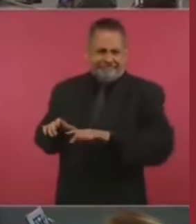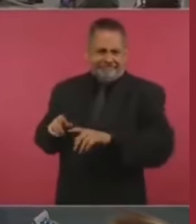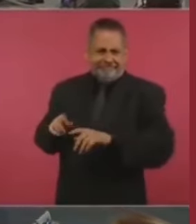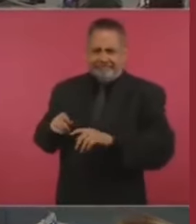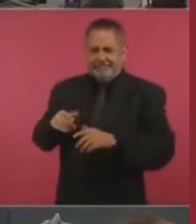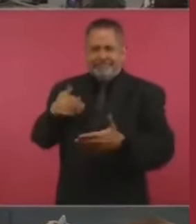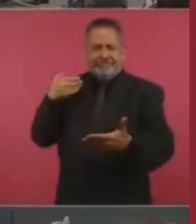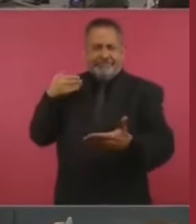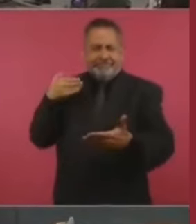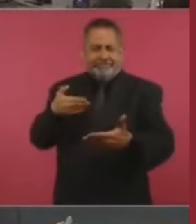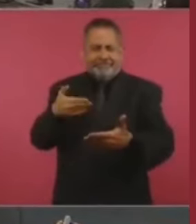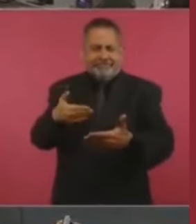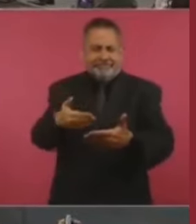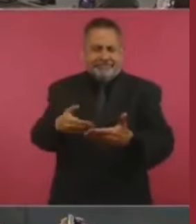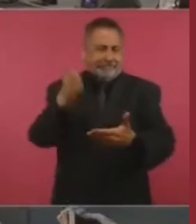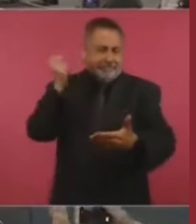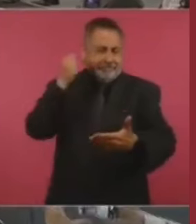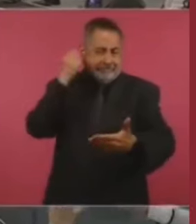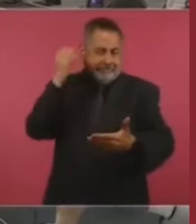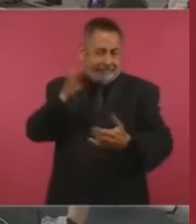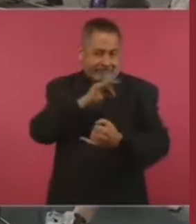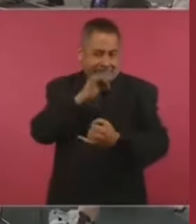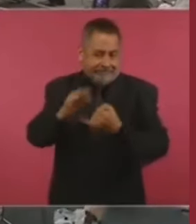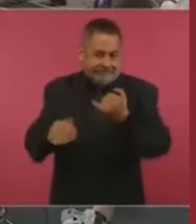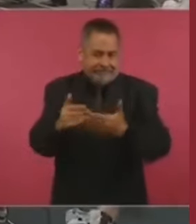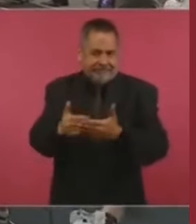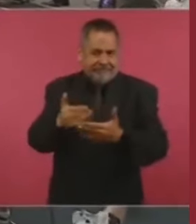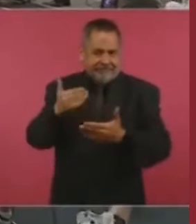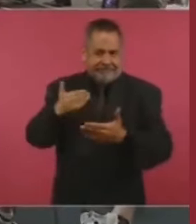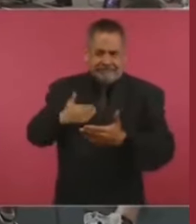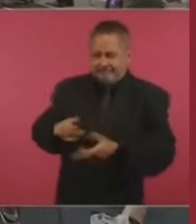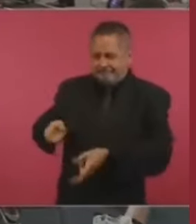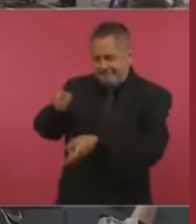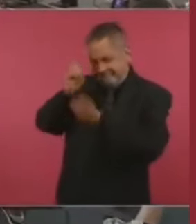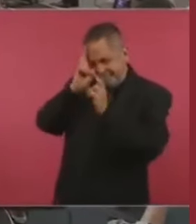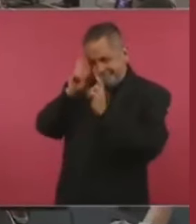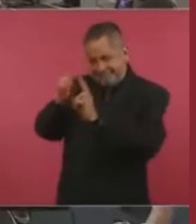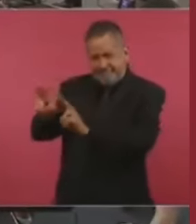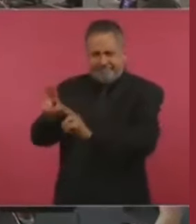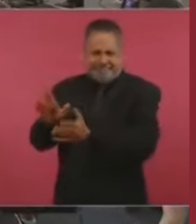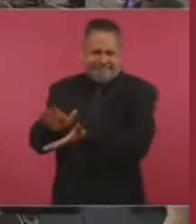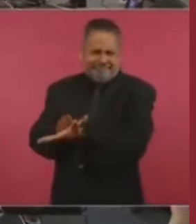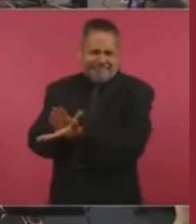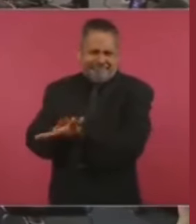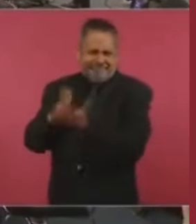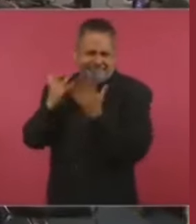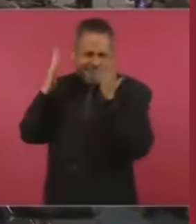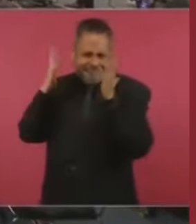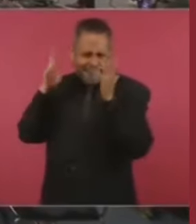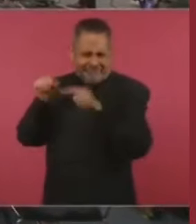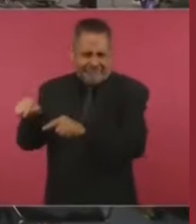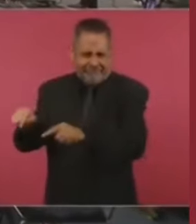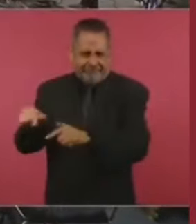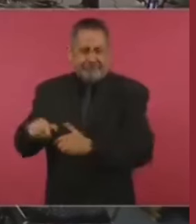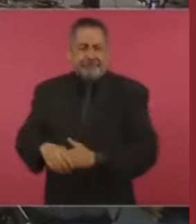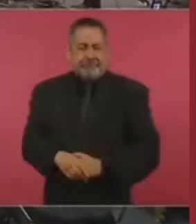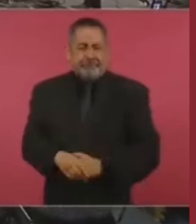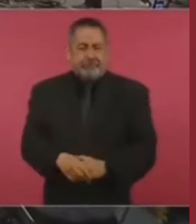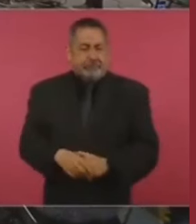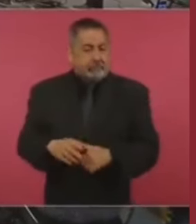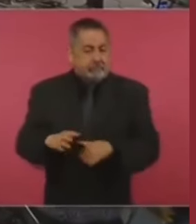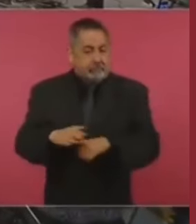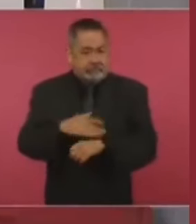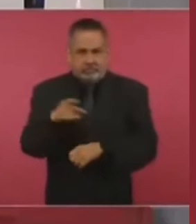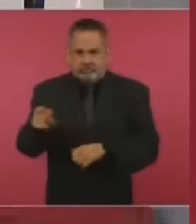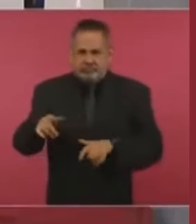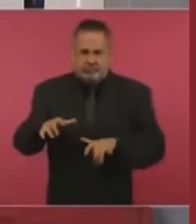Mujica expresidente de Uruguay quien emente anunció que padece un tumor de esófago esta muestra de apoyo por parte